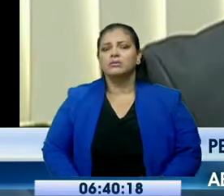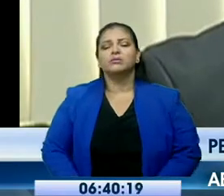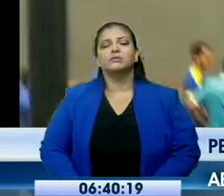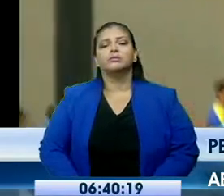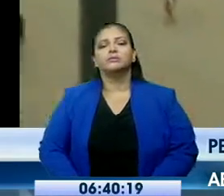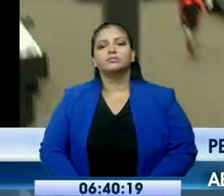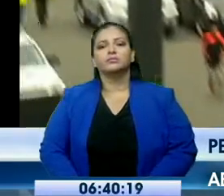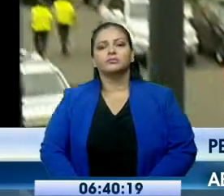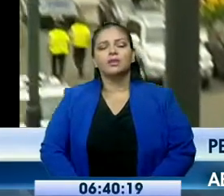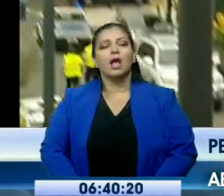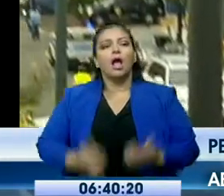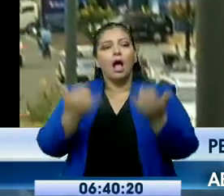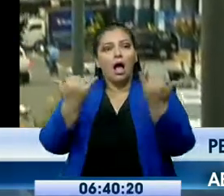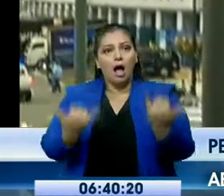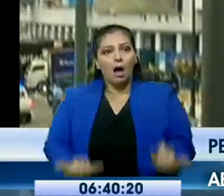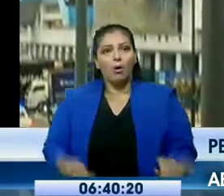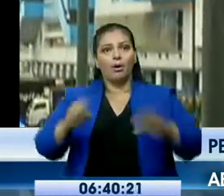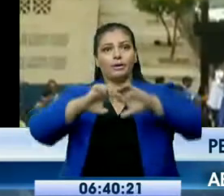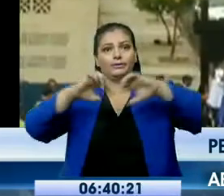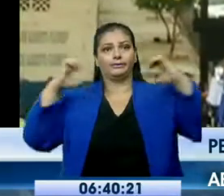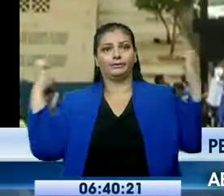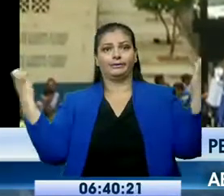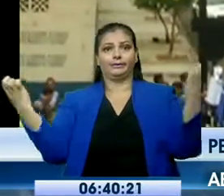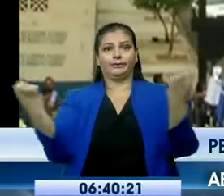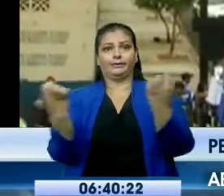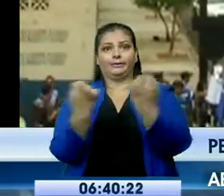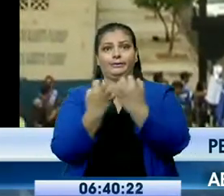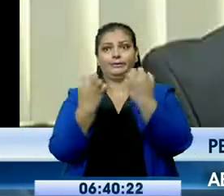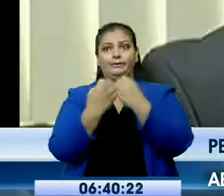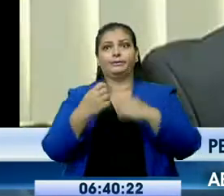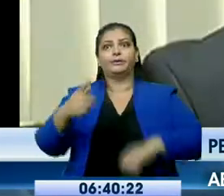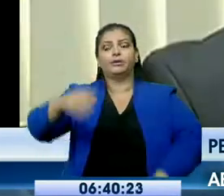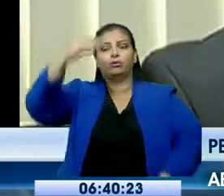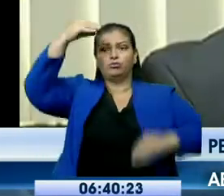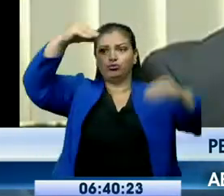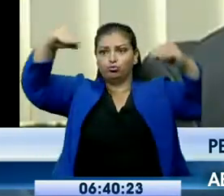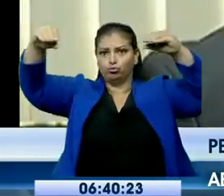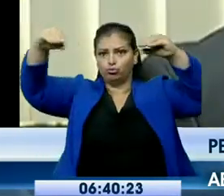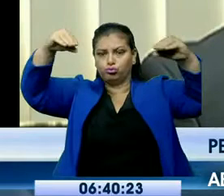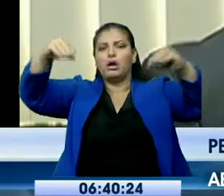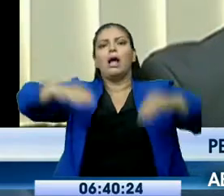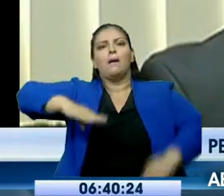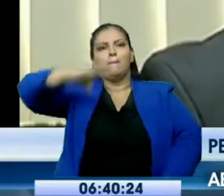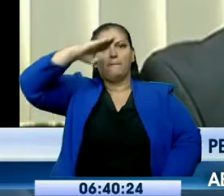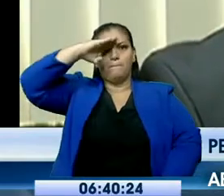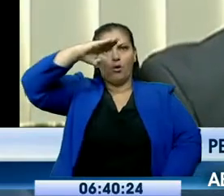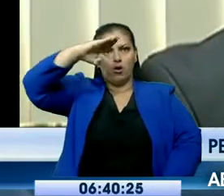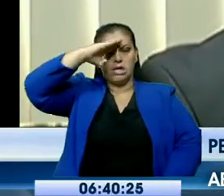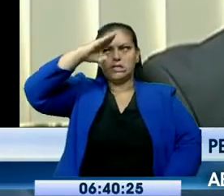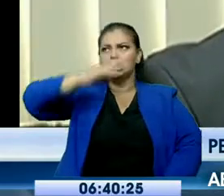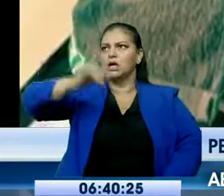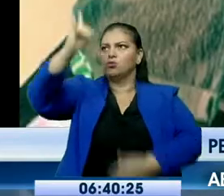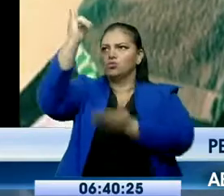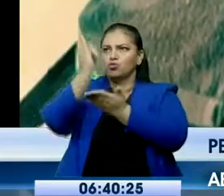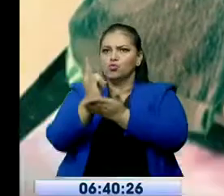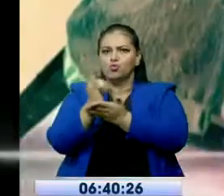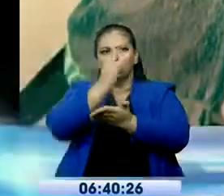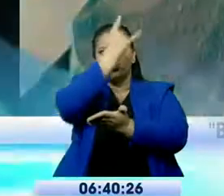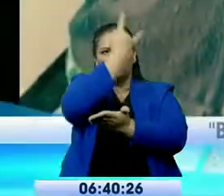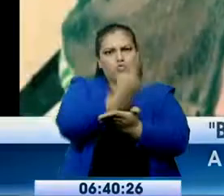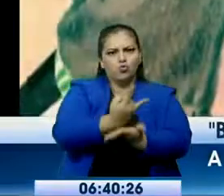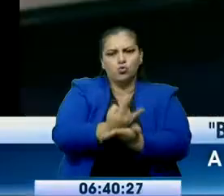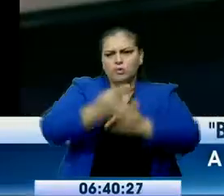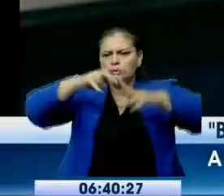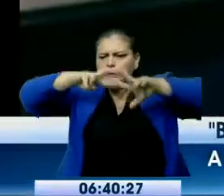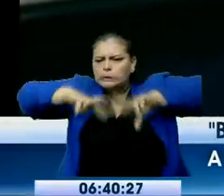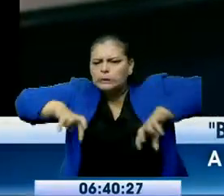moderno del Ecuador, tiene que haber un video integral. Tienen que venir peritos de la fiscalía para decirnos quién lanzó al animal. El dueño de la